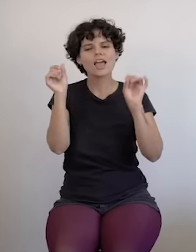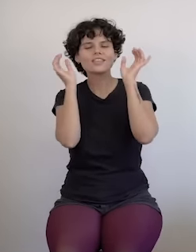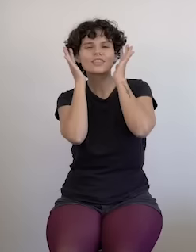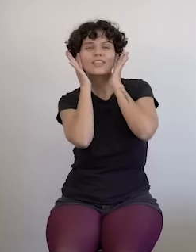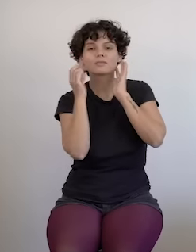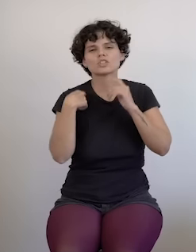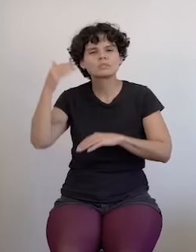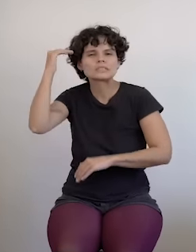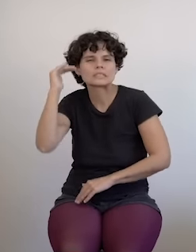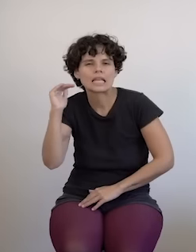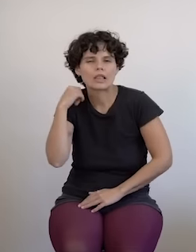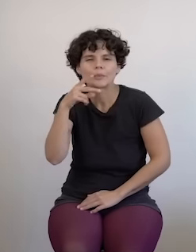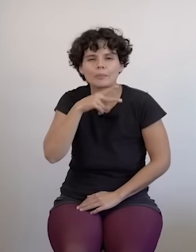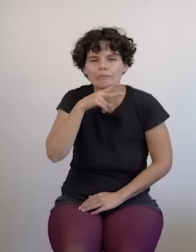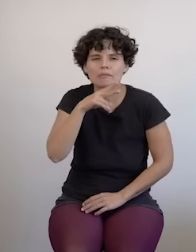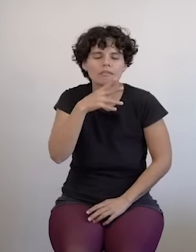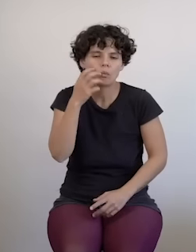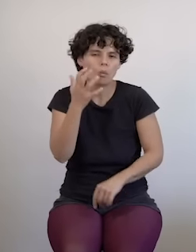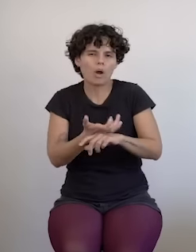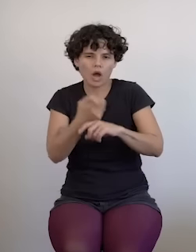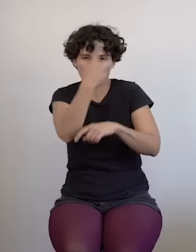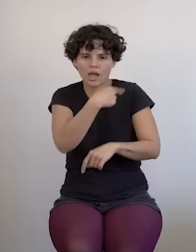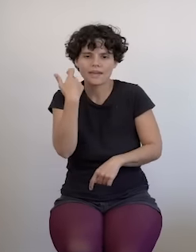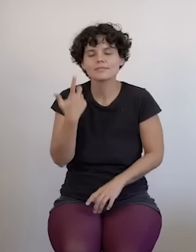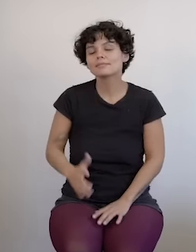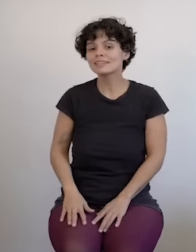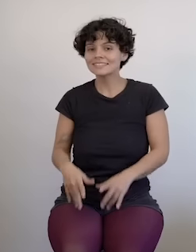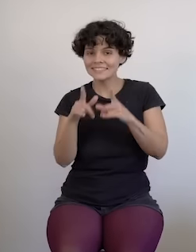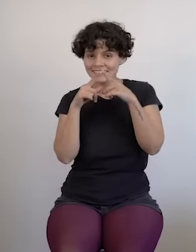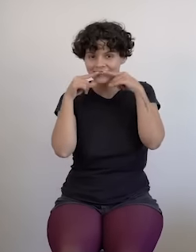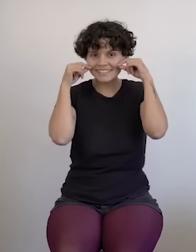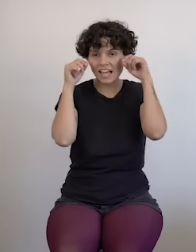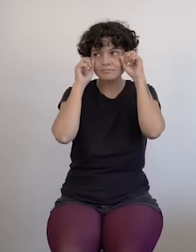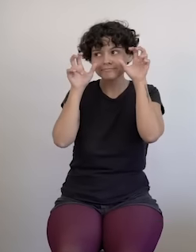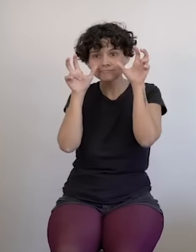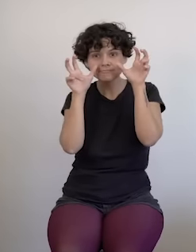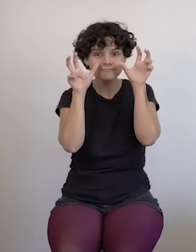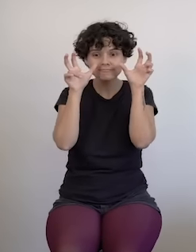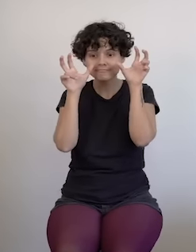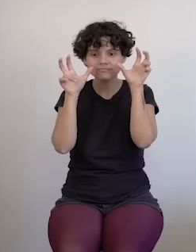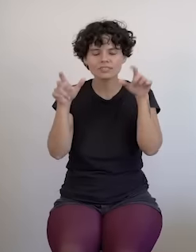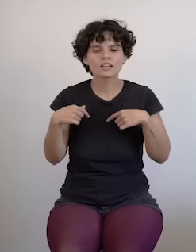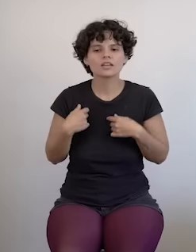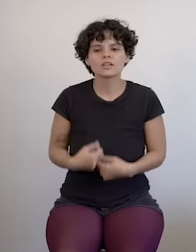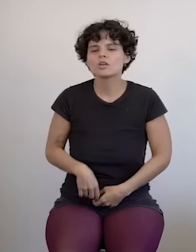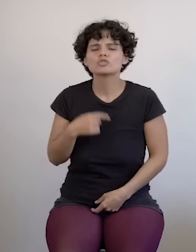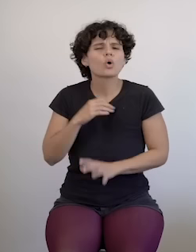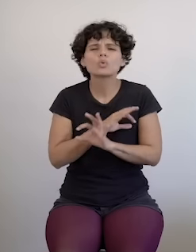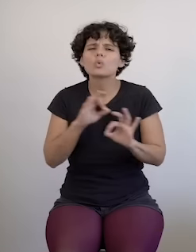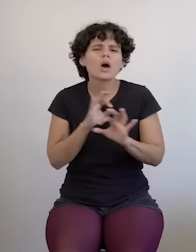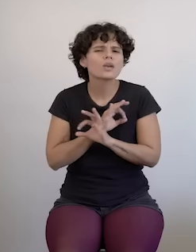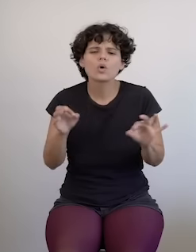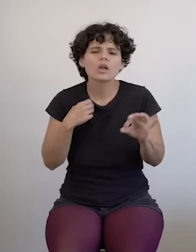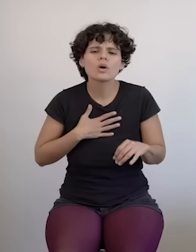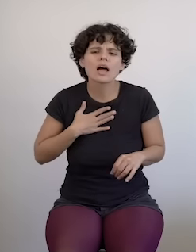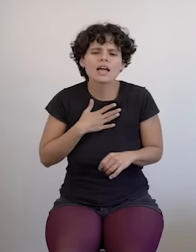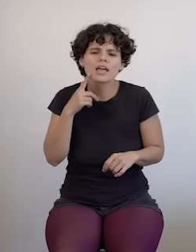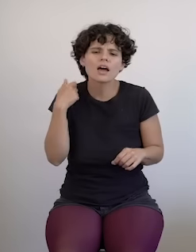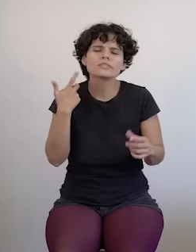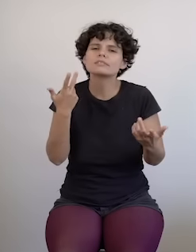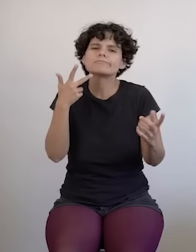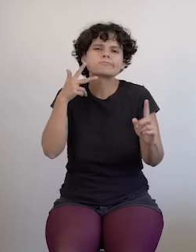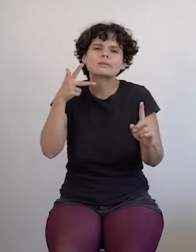mí, yo era bonito, chiquitito ahí, con cara de hueón, pero andaba ahí. Soy viviendo, atento. Pero la idea nunca era